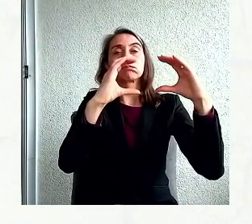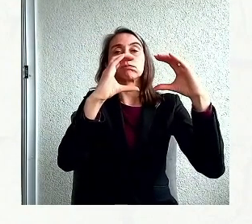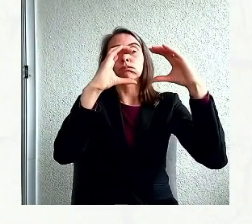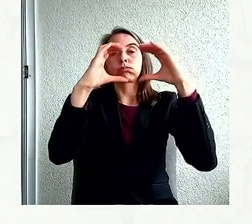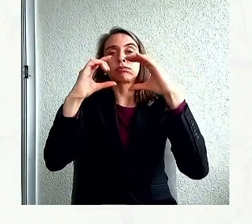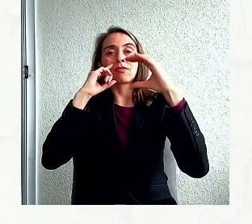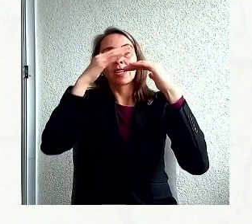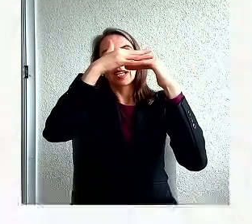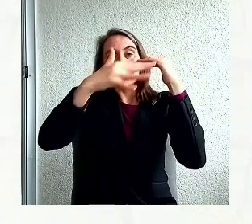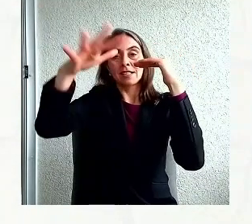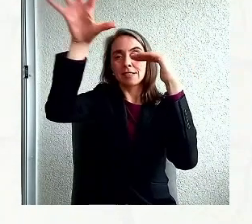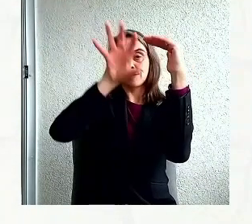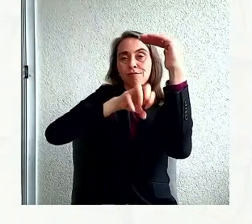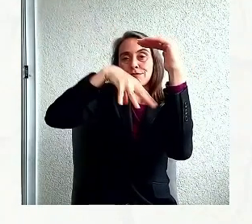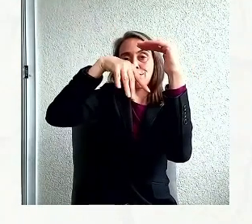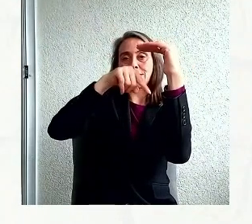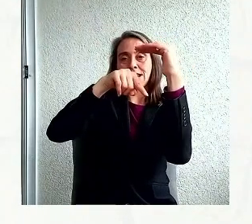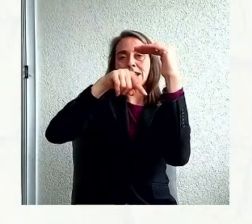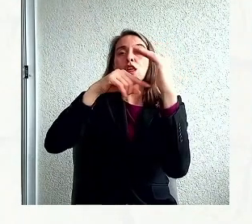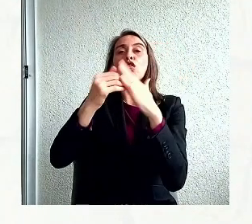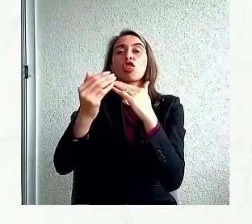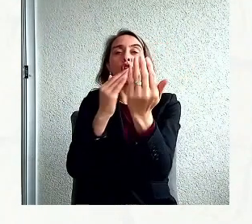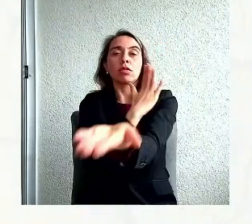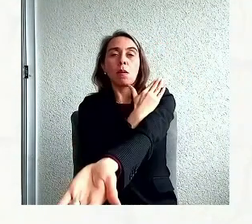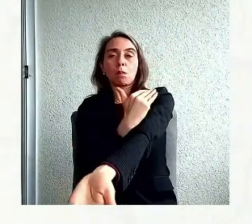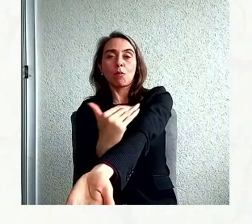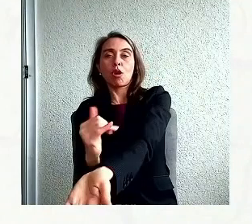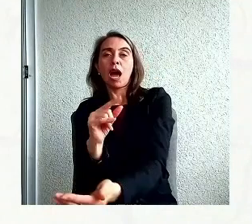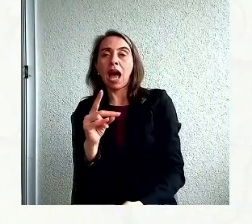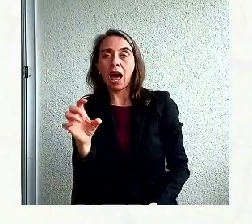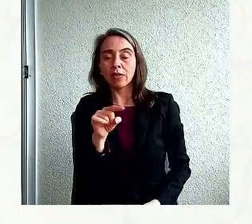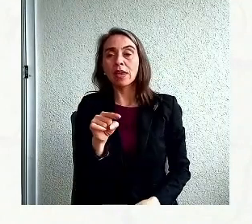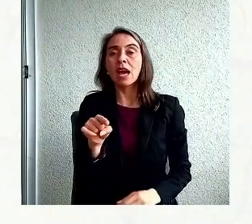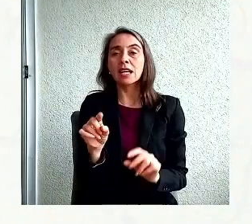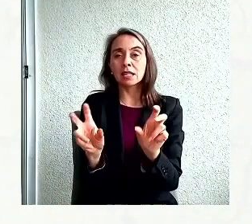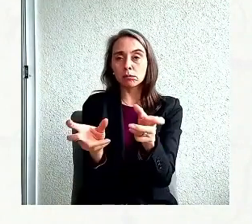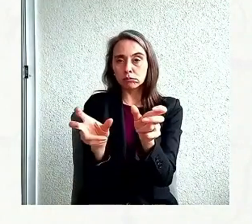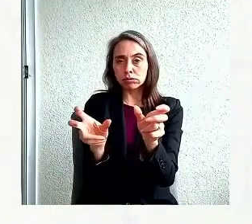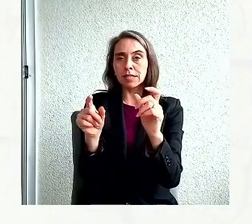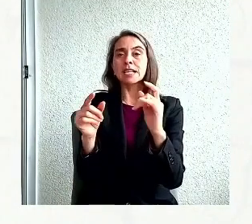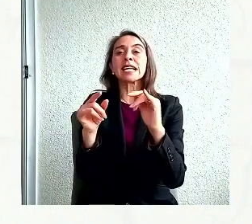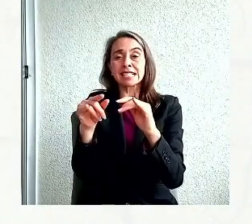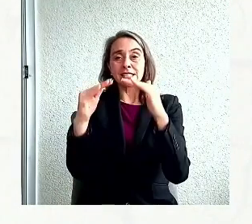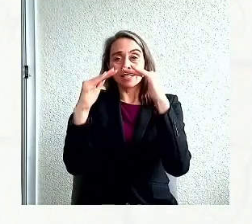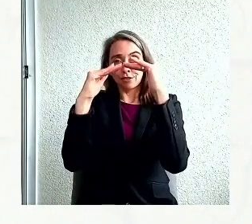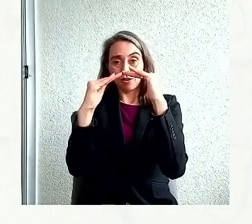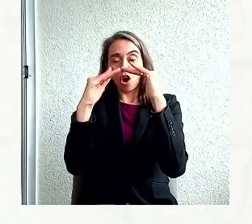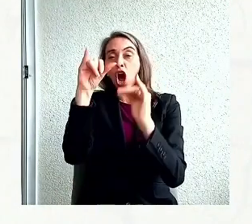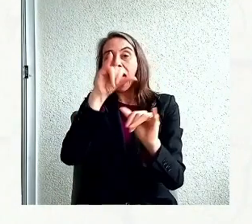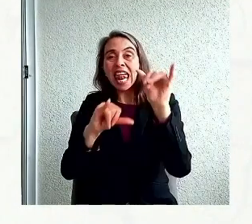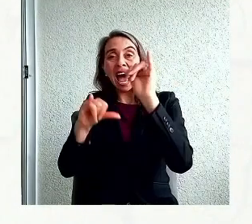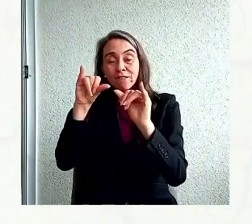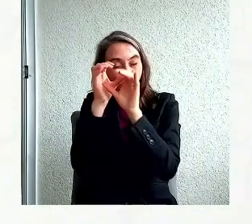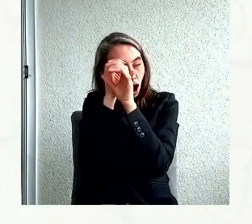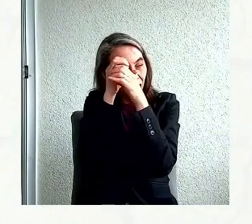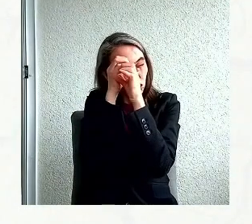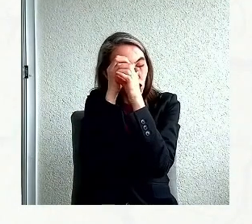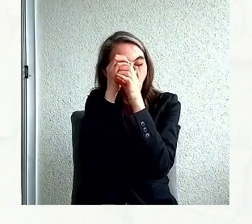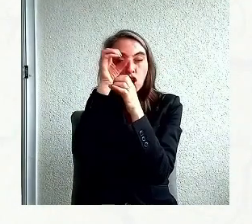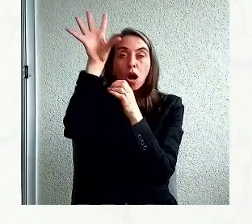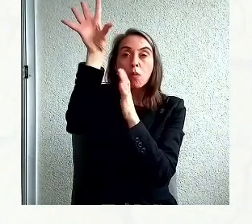tener datos muy importantes de lo que está pasando en la relación entre la atmósfera y la criósfera, como por ejemplo espectrómetros láser de aerosoles, etalómetros para medir Black